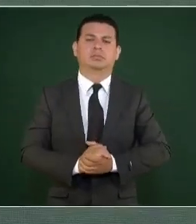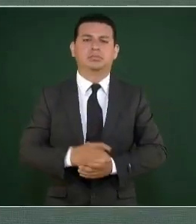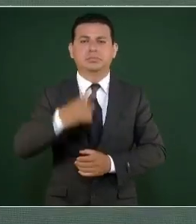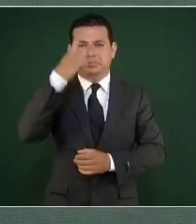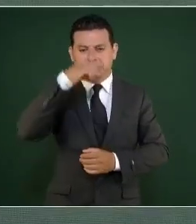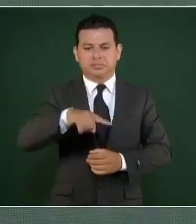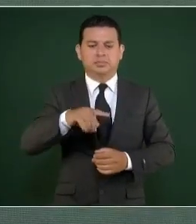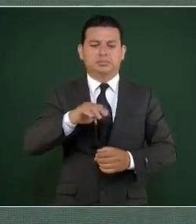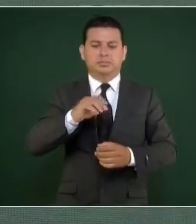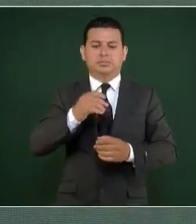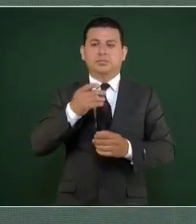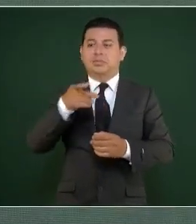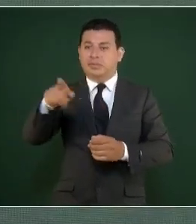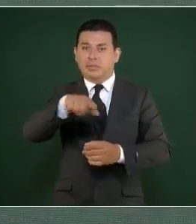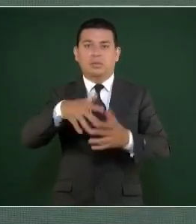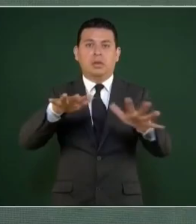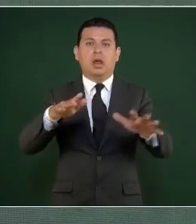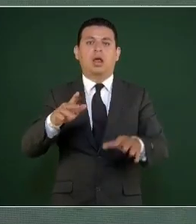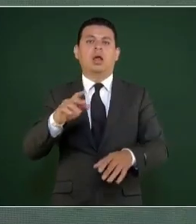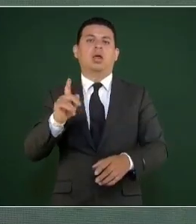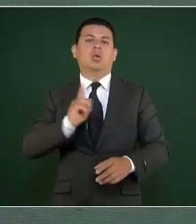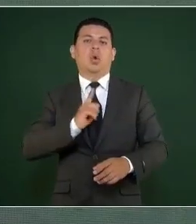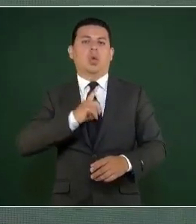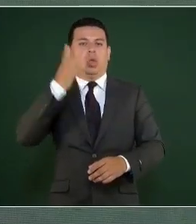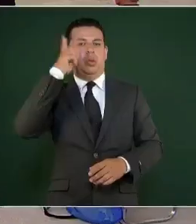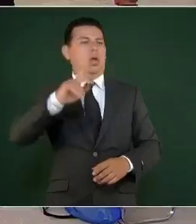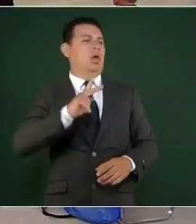se tenga una playa pública.